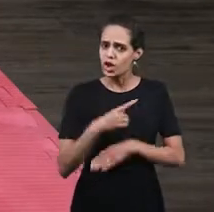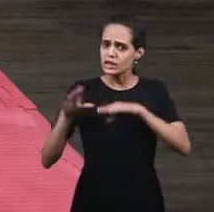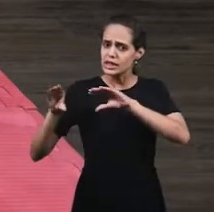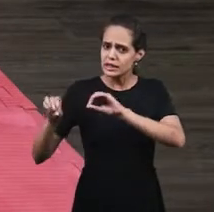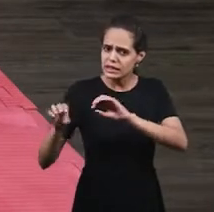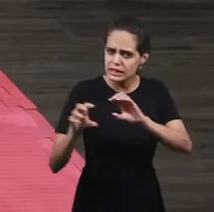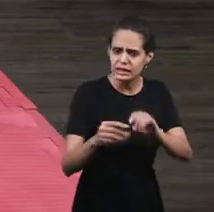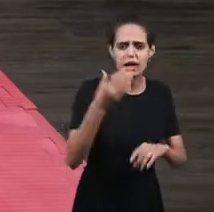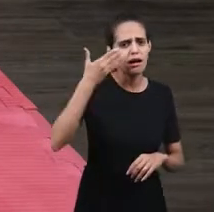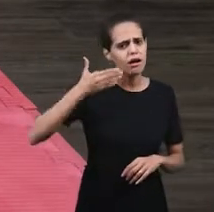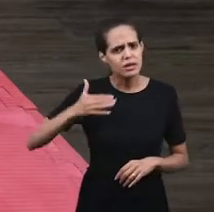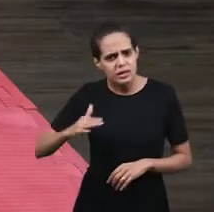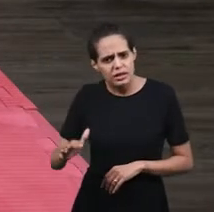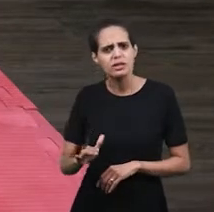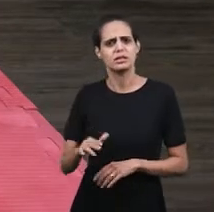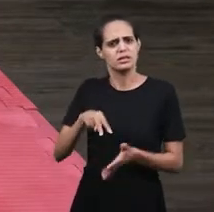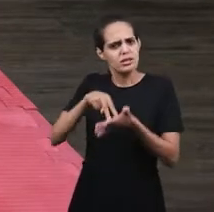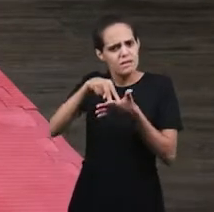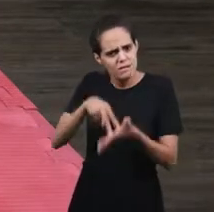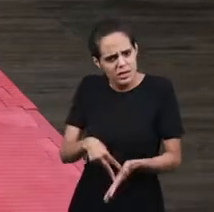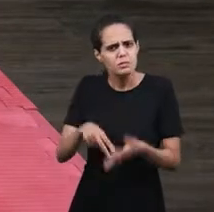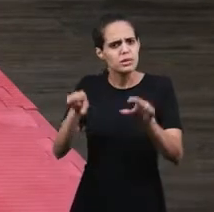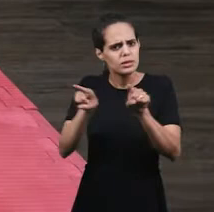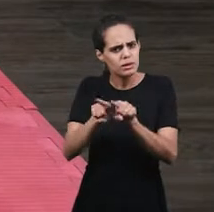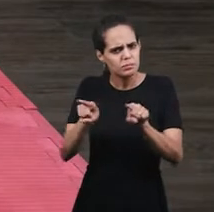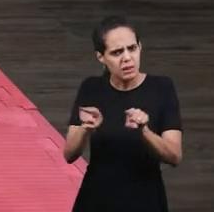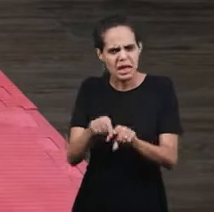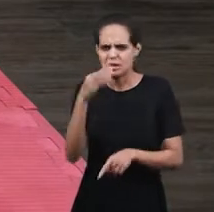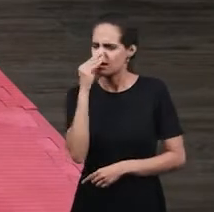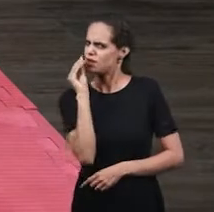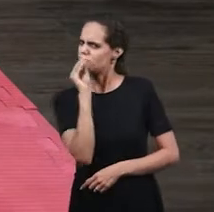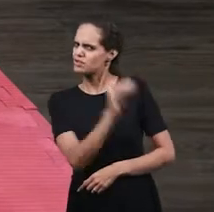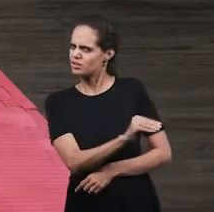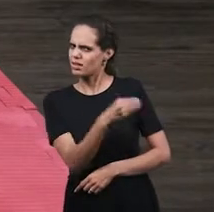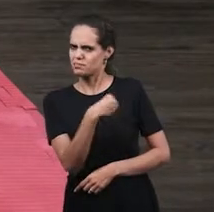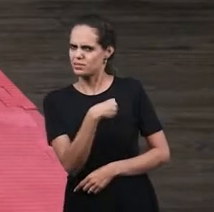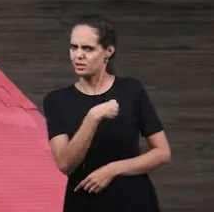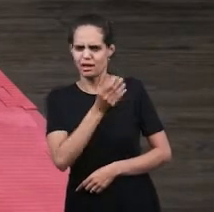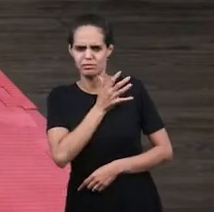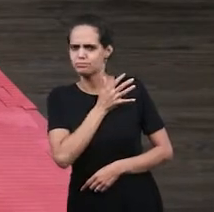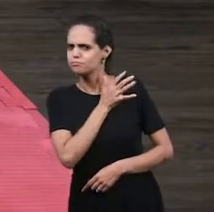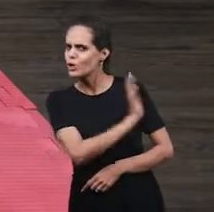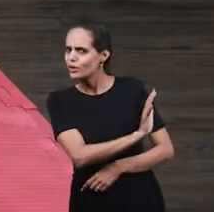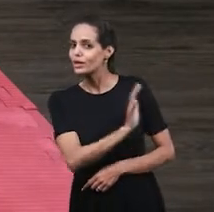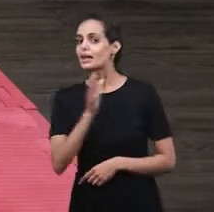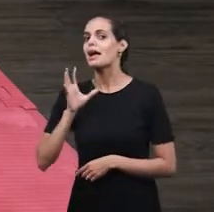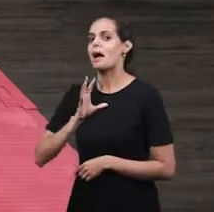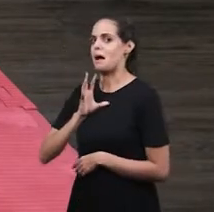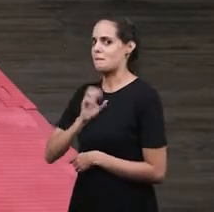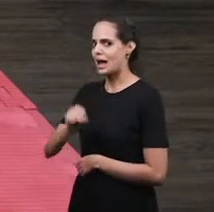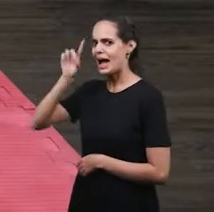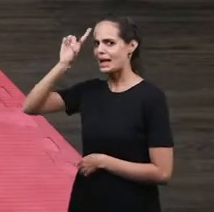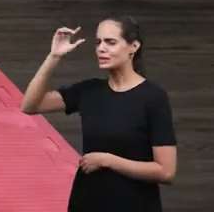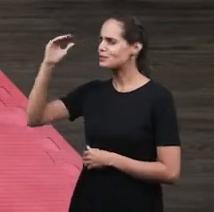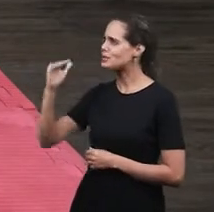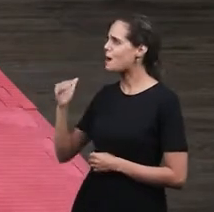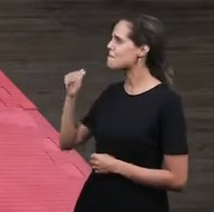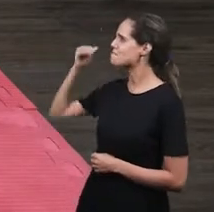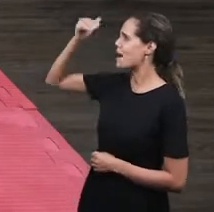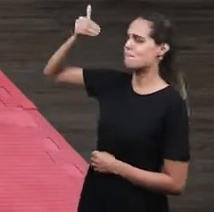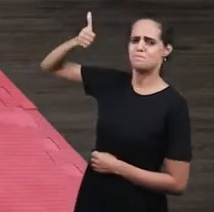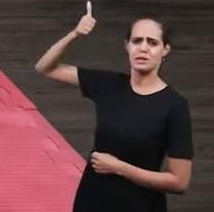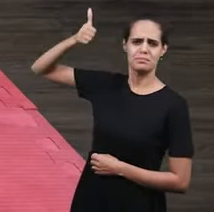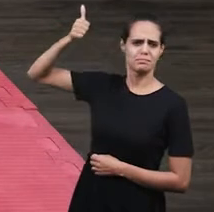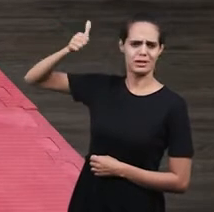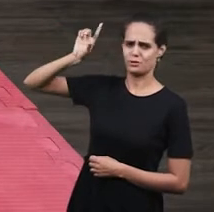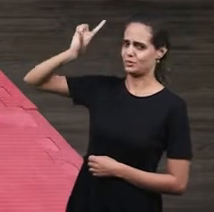postura tan firme y noble para que ellos rechacen el pecado y honren, amen